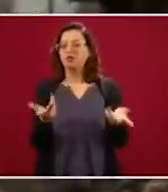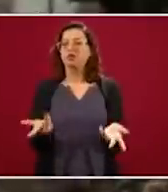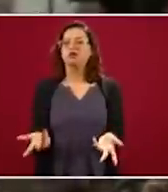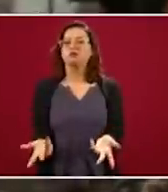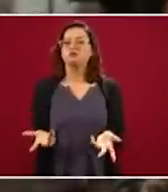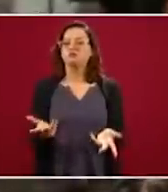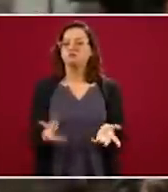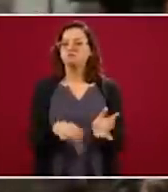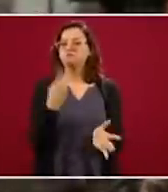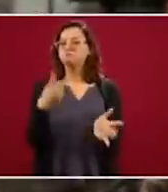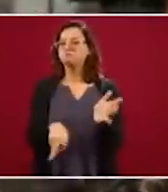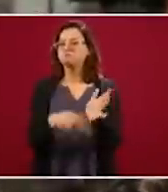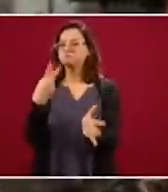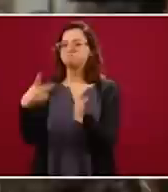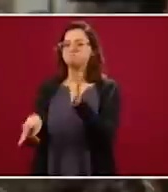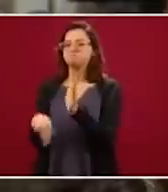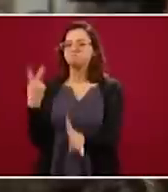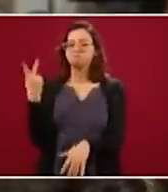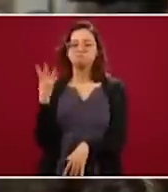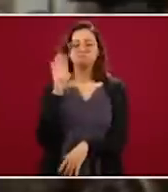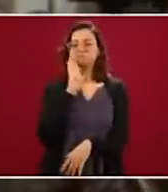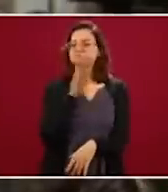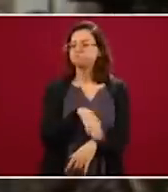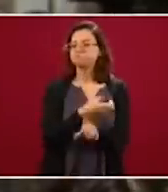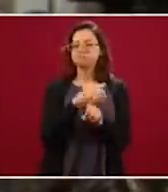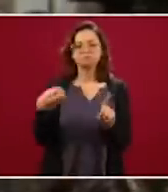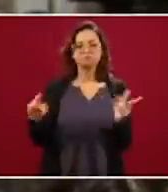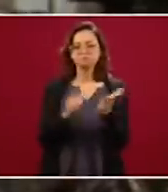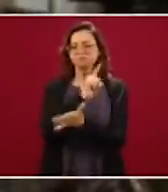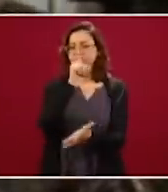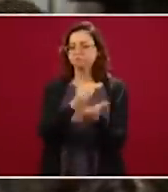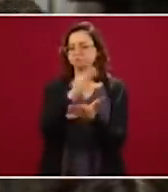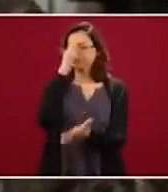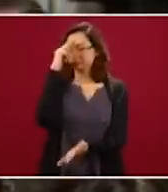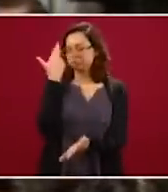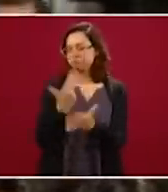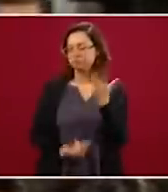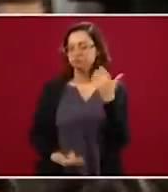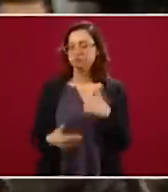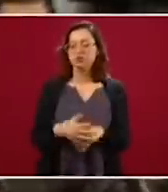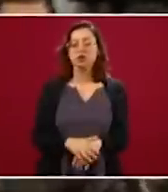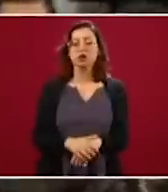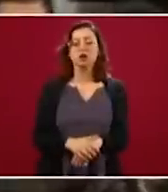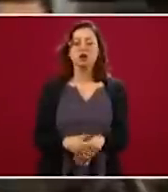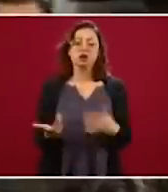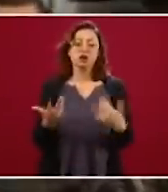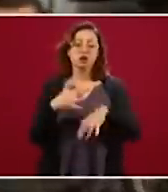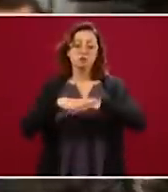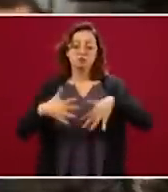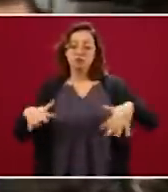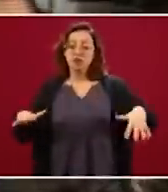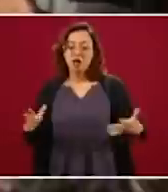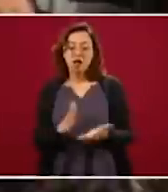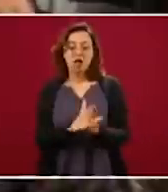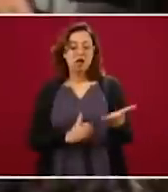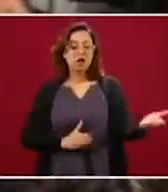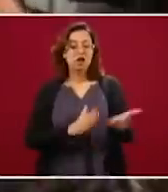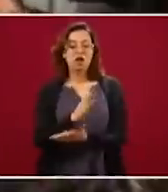estas concesiones y se dieron de mal forma. Se han estado cerrando los accesos que estos